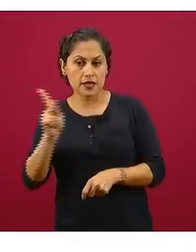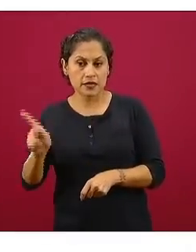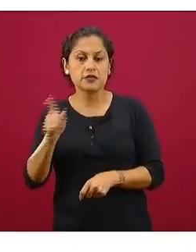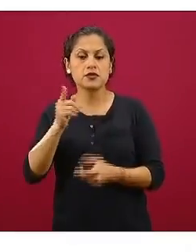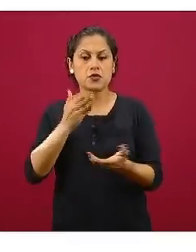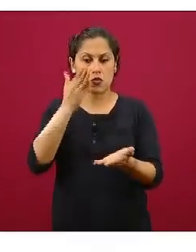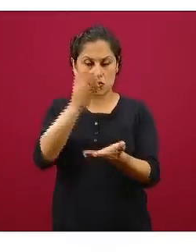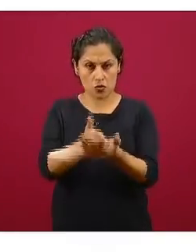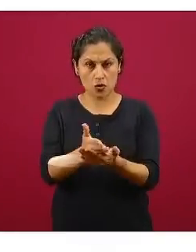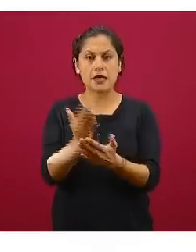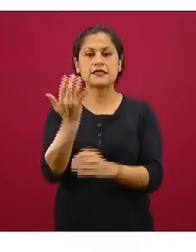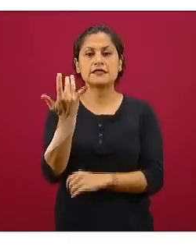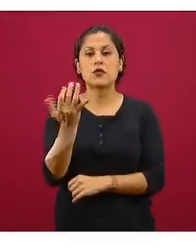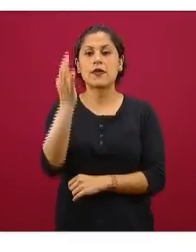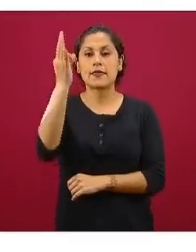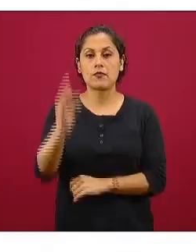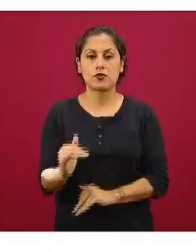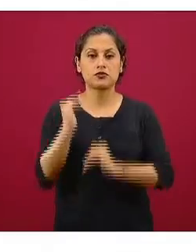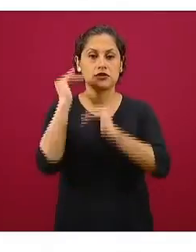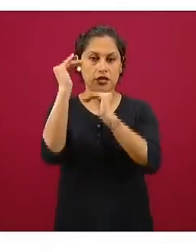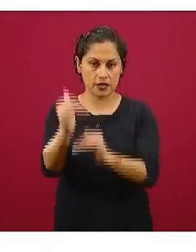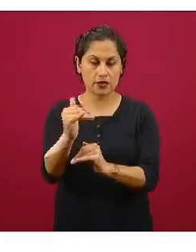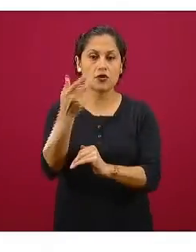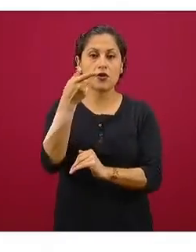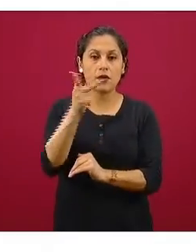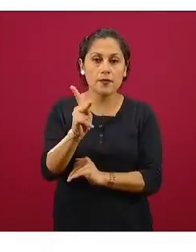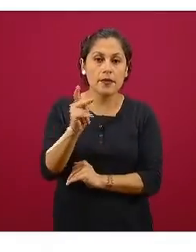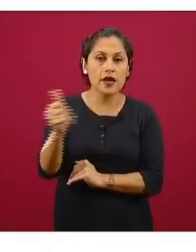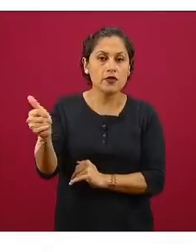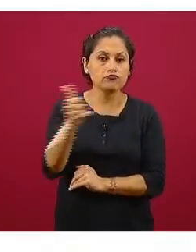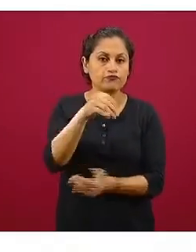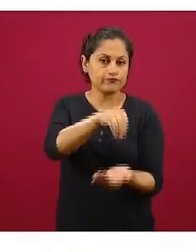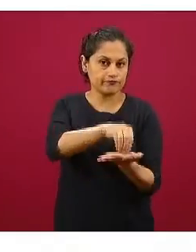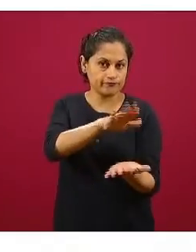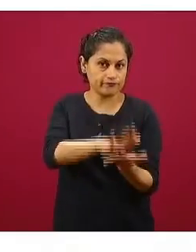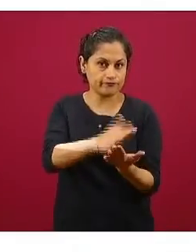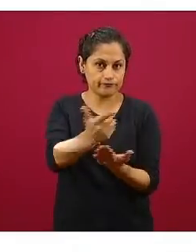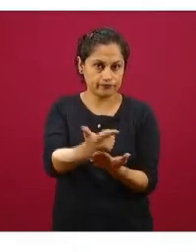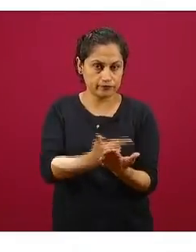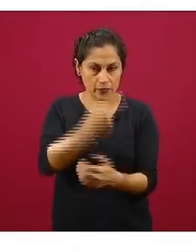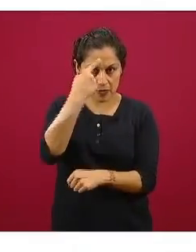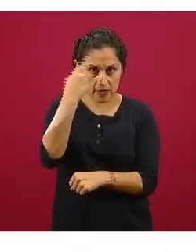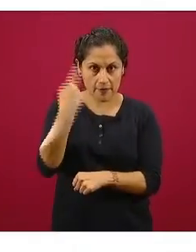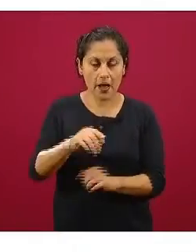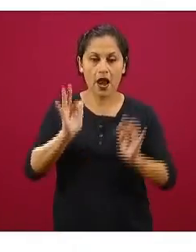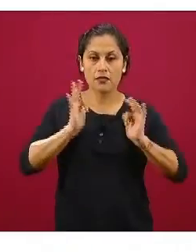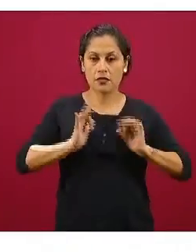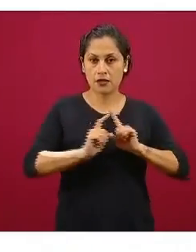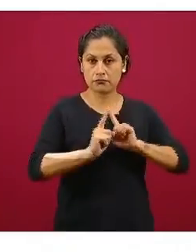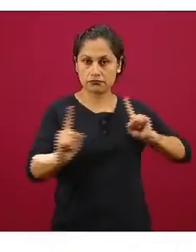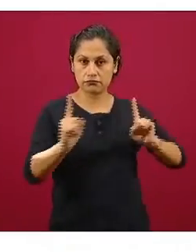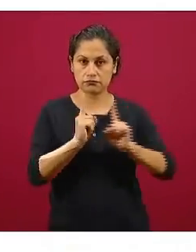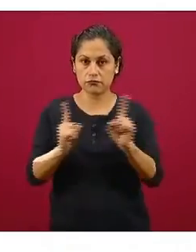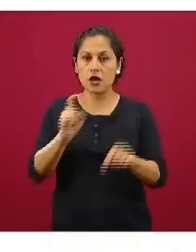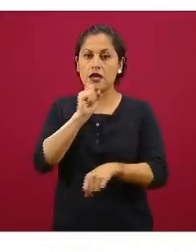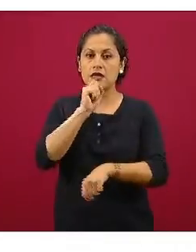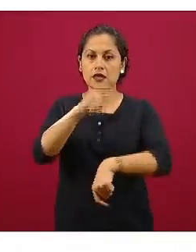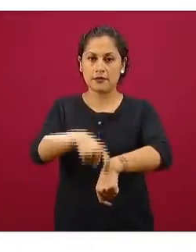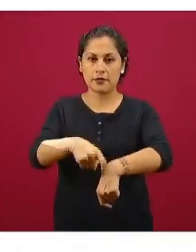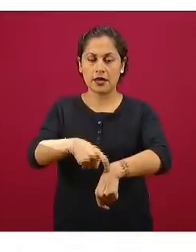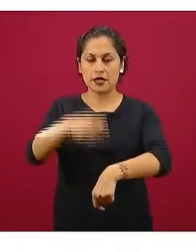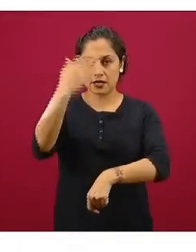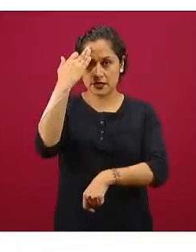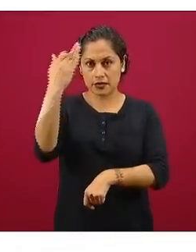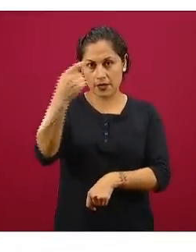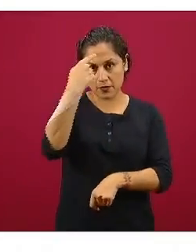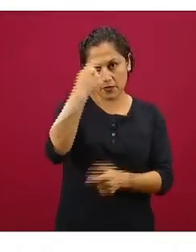citas para que se pueda, lógicamente, guardar la sana distancia y se pueda planificar la limpieza de las áreas que se van a utilizar.